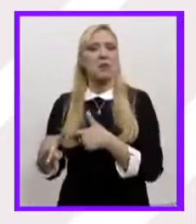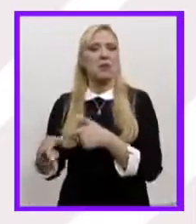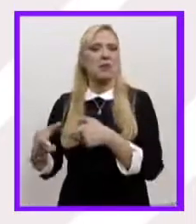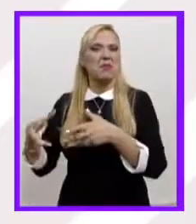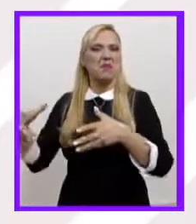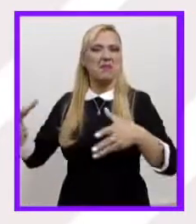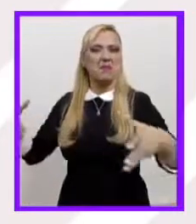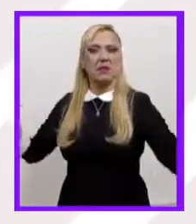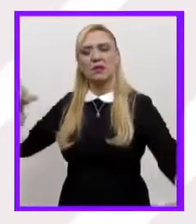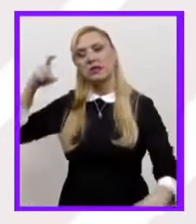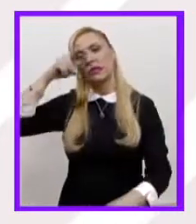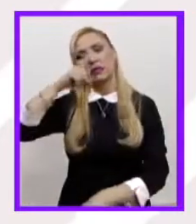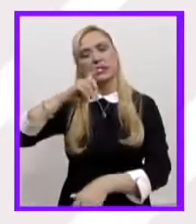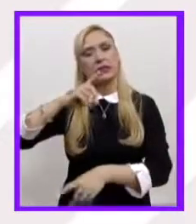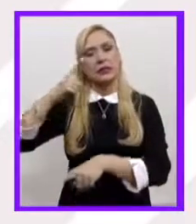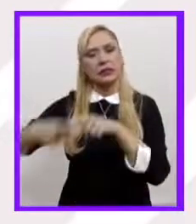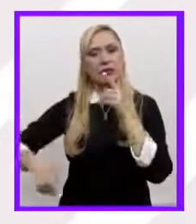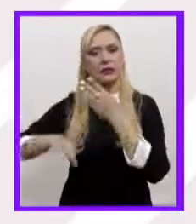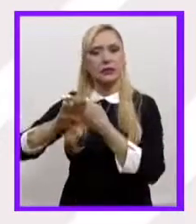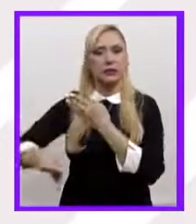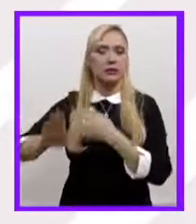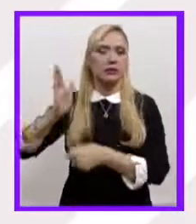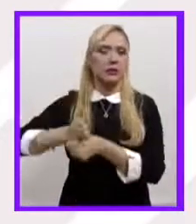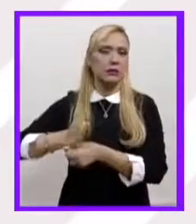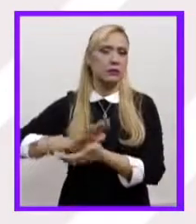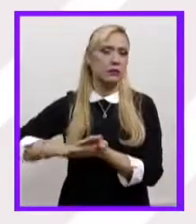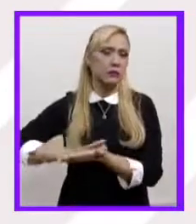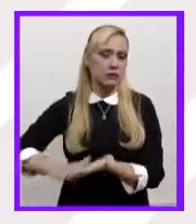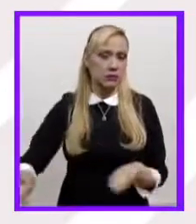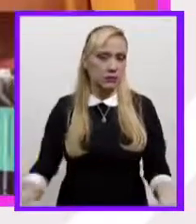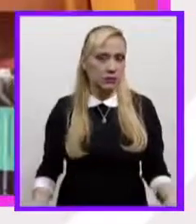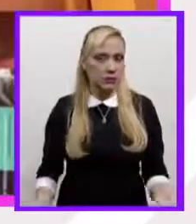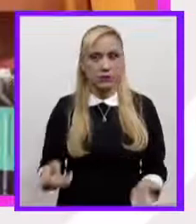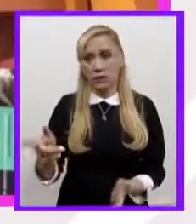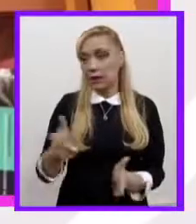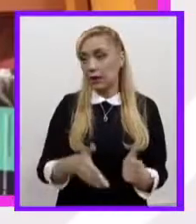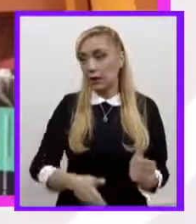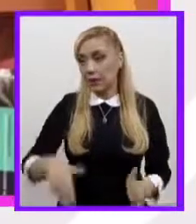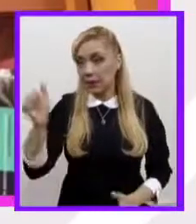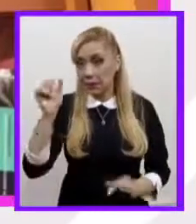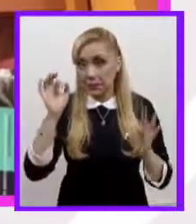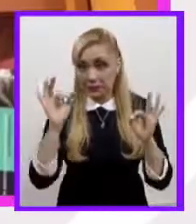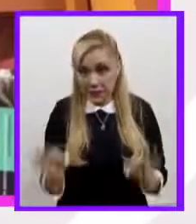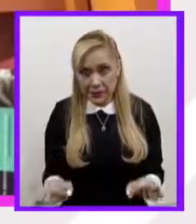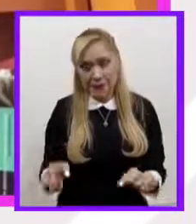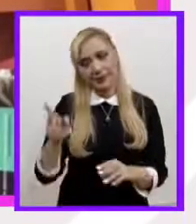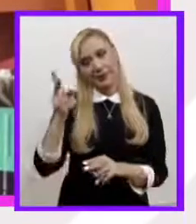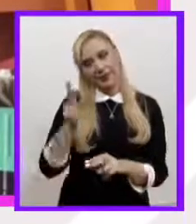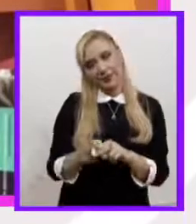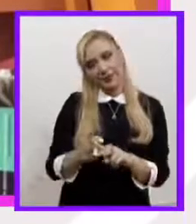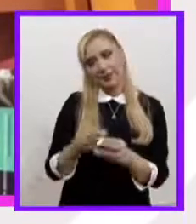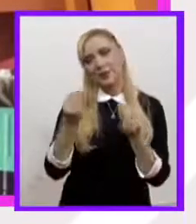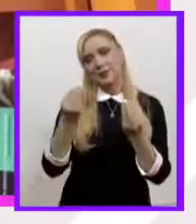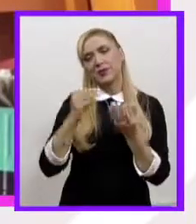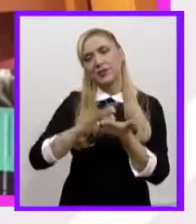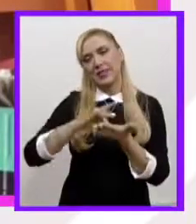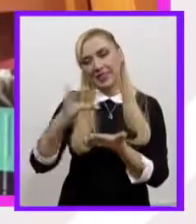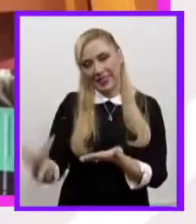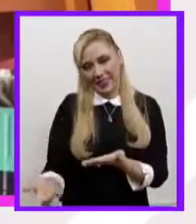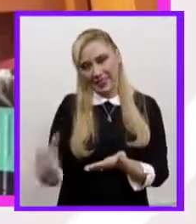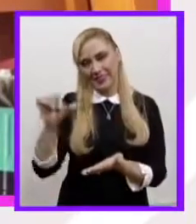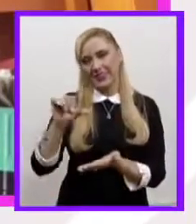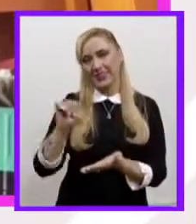realmente prevenirla, sancionarla, eliminarla. Lucía, sé que te tienes que ir, así es que en este corte te doy las gracias por